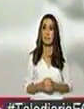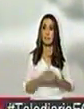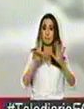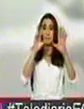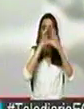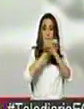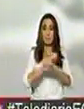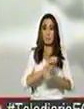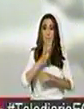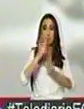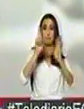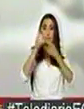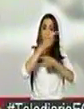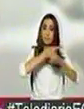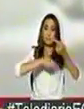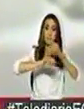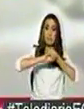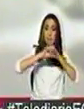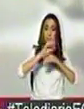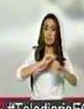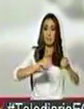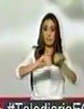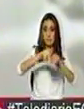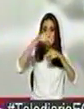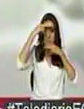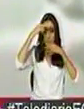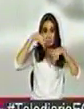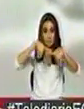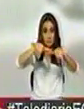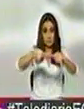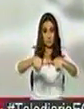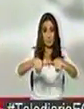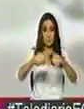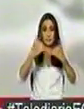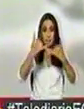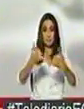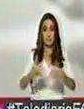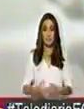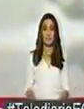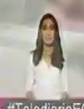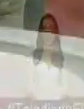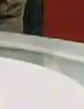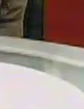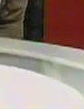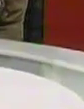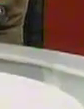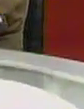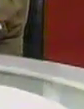20:46, vamos a una pausa, regresamos en breve con más. Sigan con nosotros aquí en Telediario.